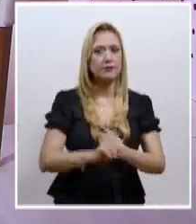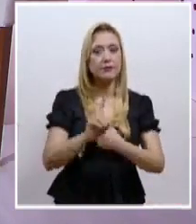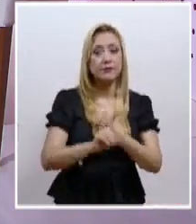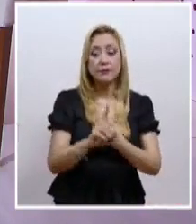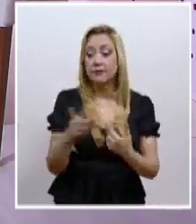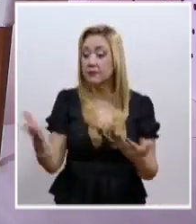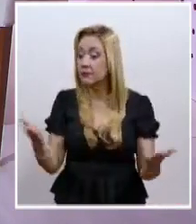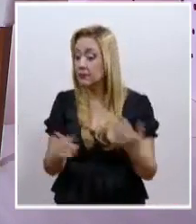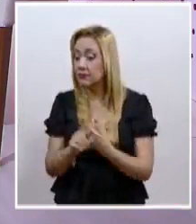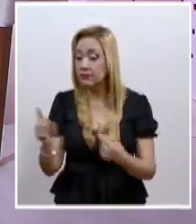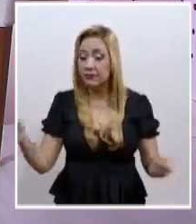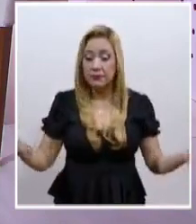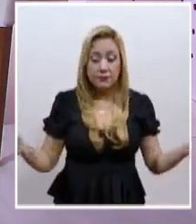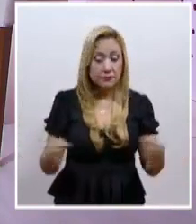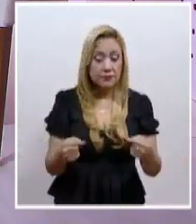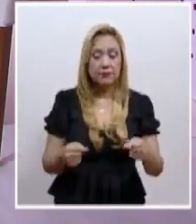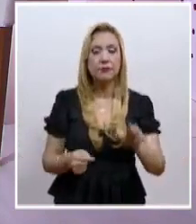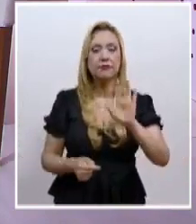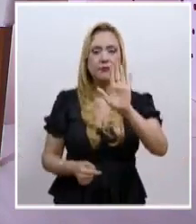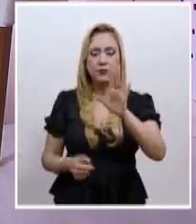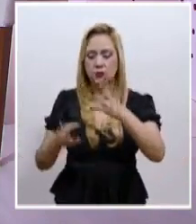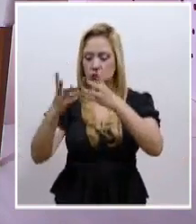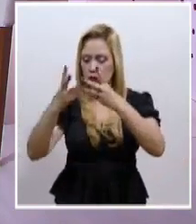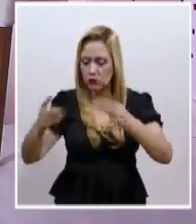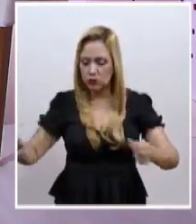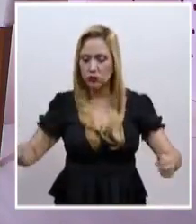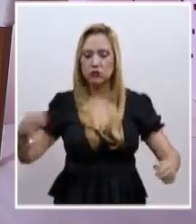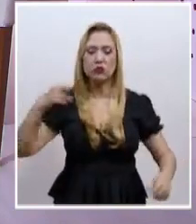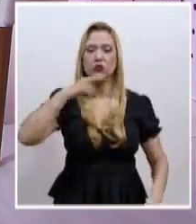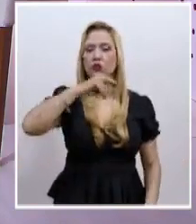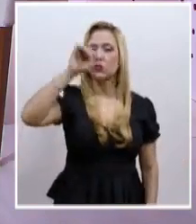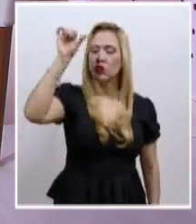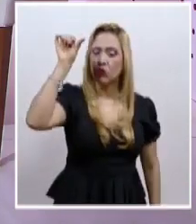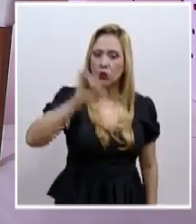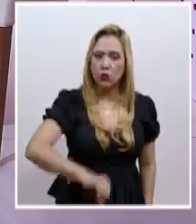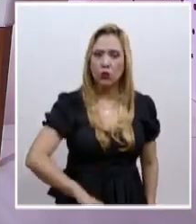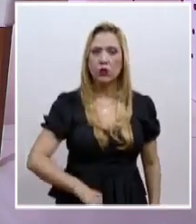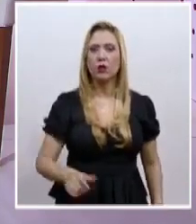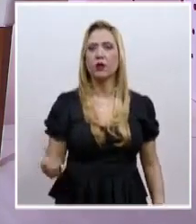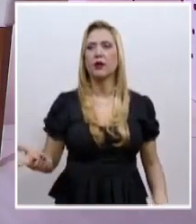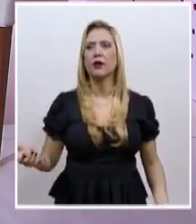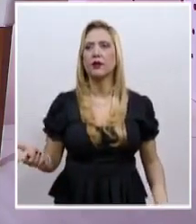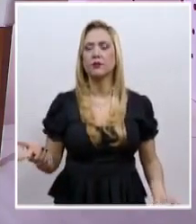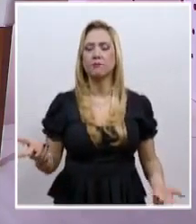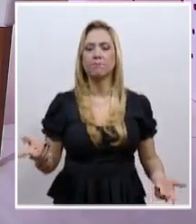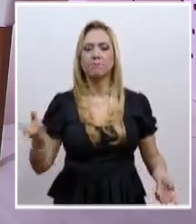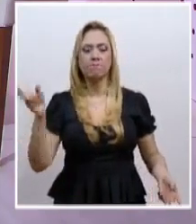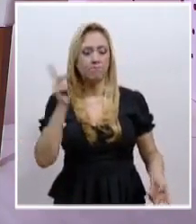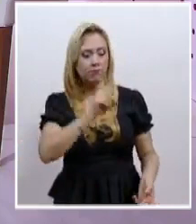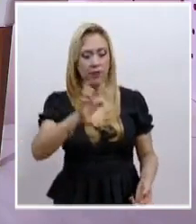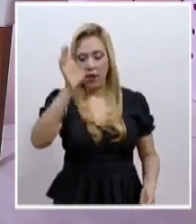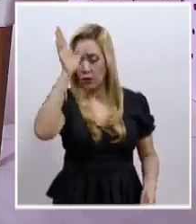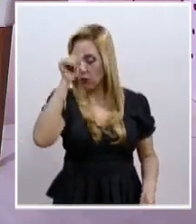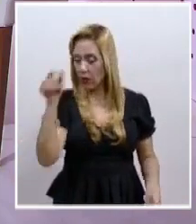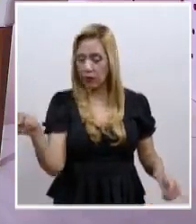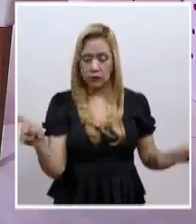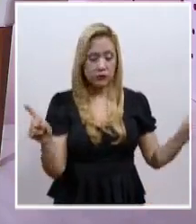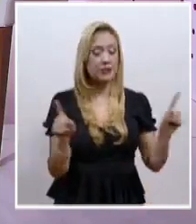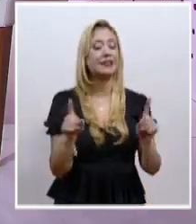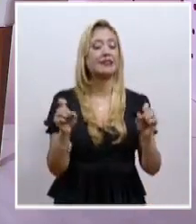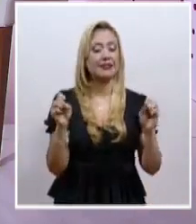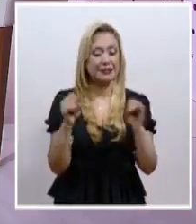conflictos laborales es permitir una solución más ágil, mayor tasa de conciliación